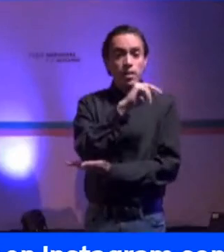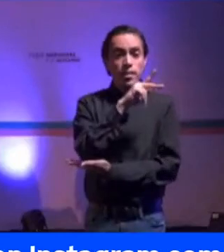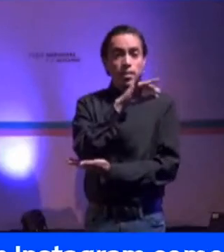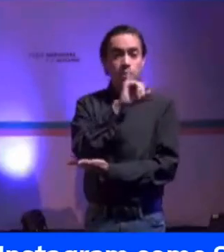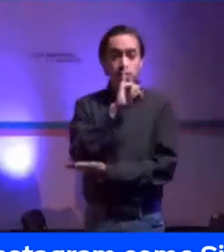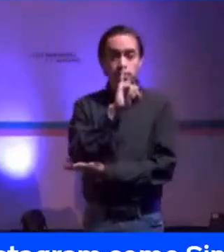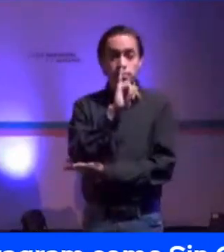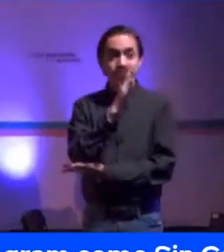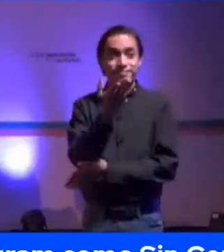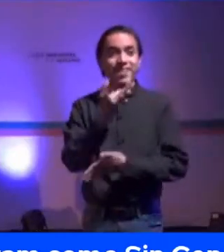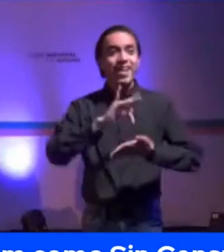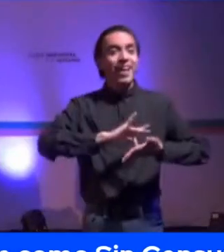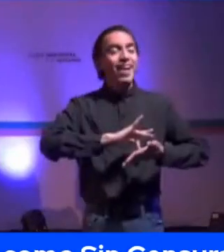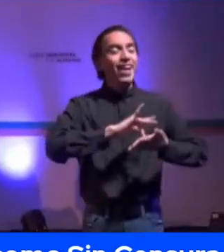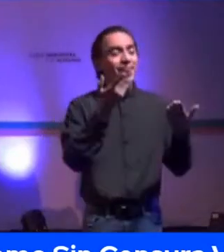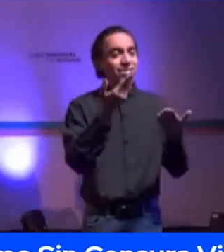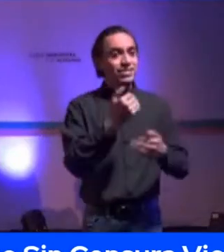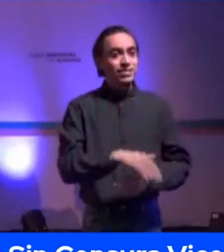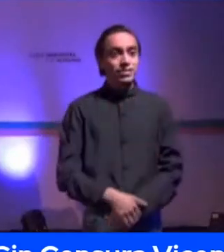Gracias, Cachanillas.